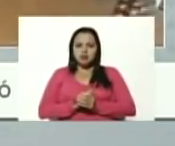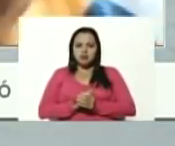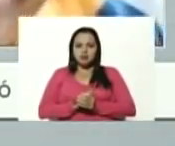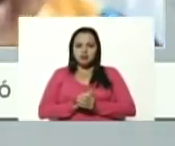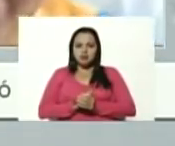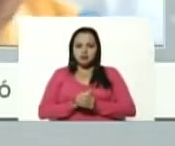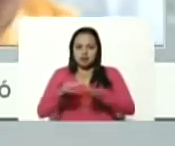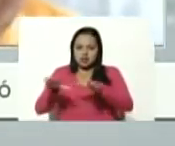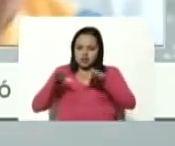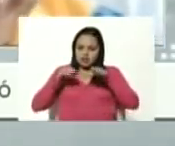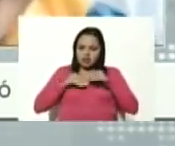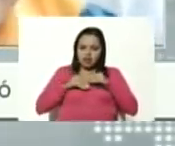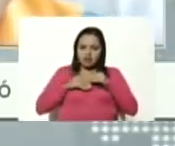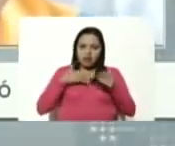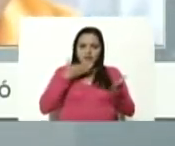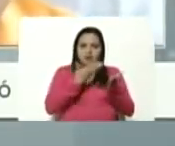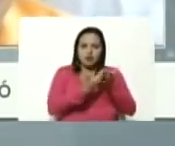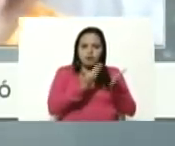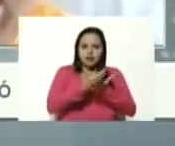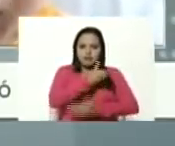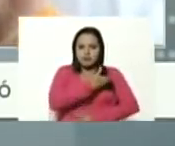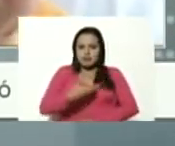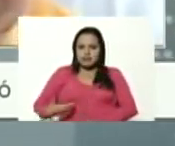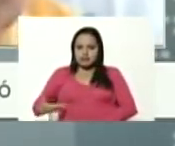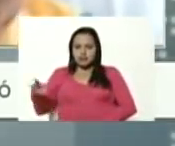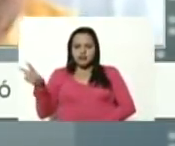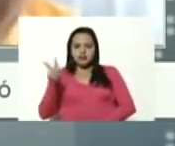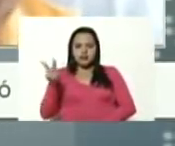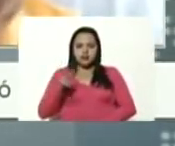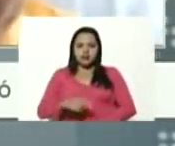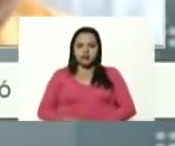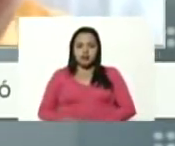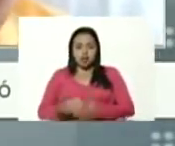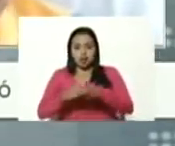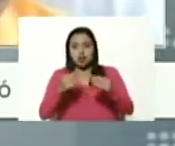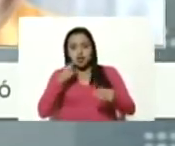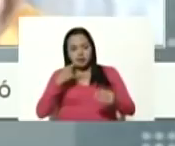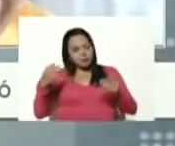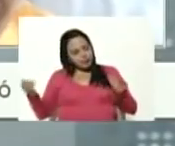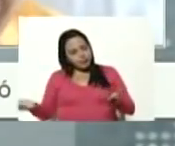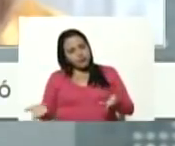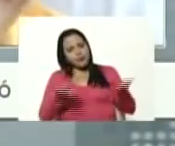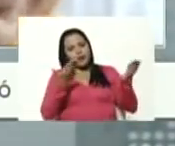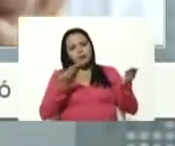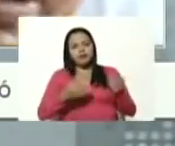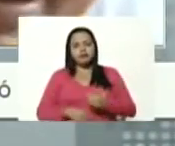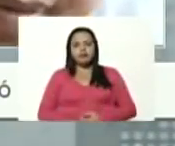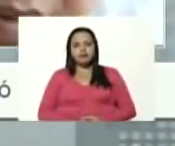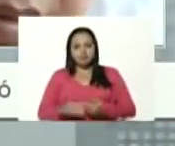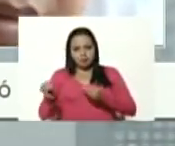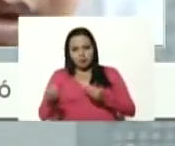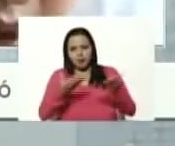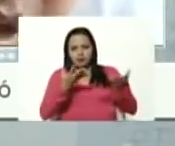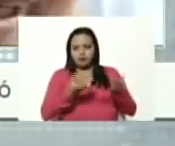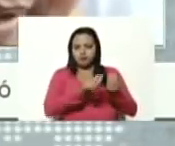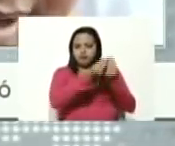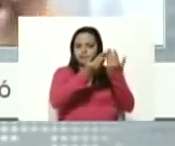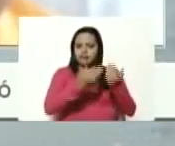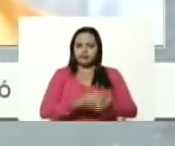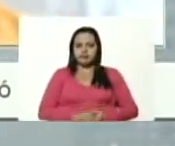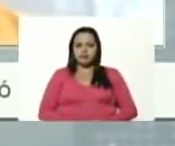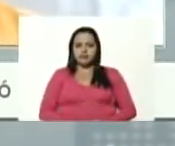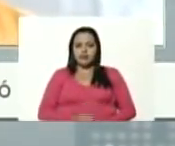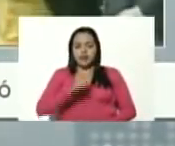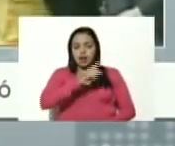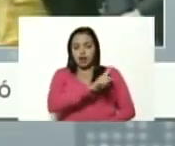la postulación para presidente de la República. Y todos les dijimos, vamos al combate, comandante, vamos. Y el